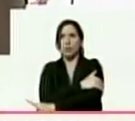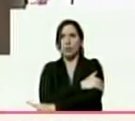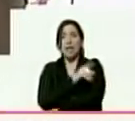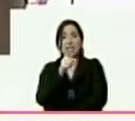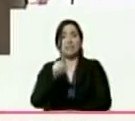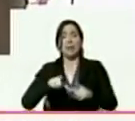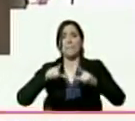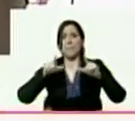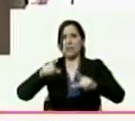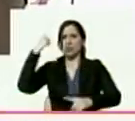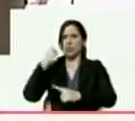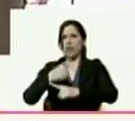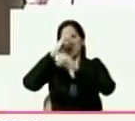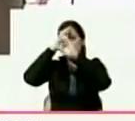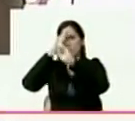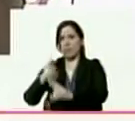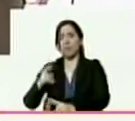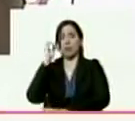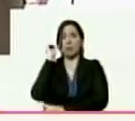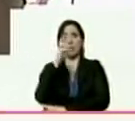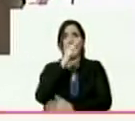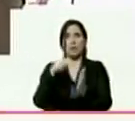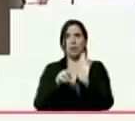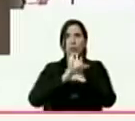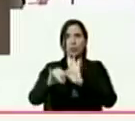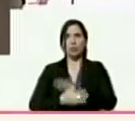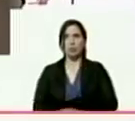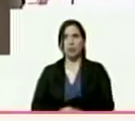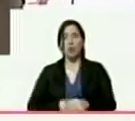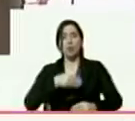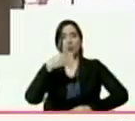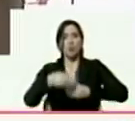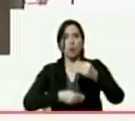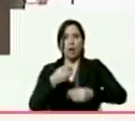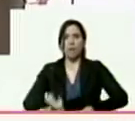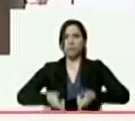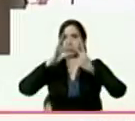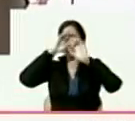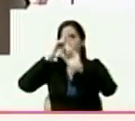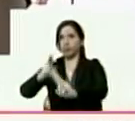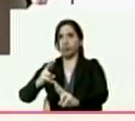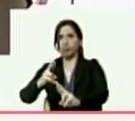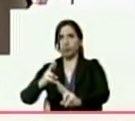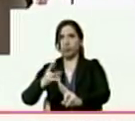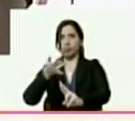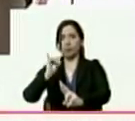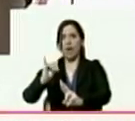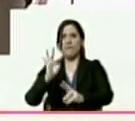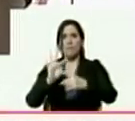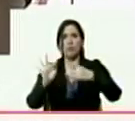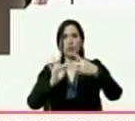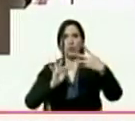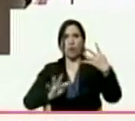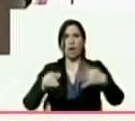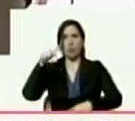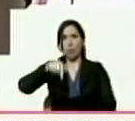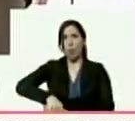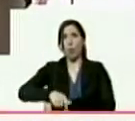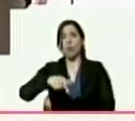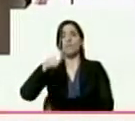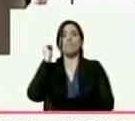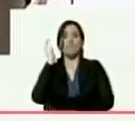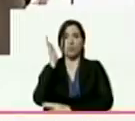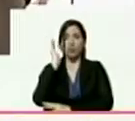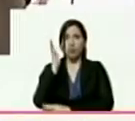espacio que debe ser respetado y la Asamblea Nacional Constituyente lo hará respetar. Ahí están sesionando hoy y todos estos días